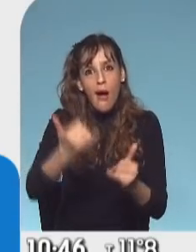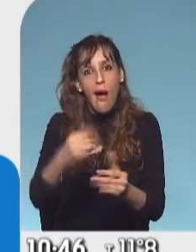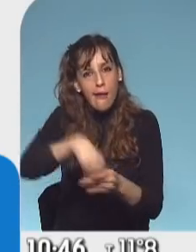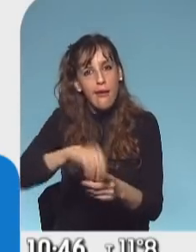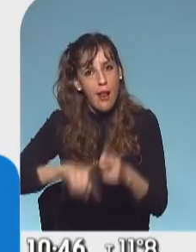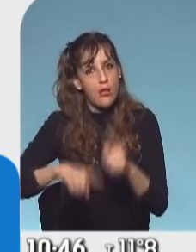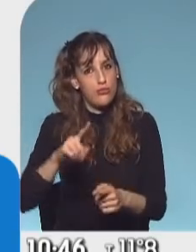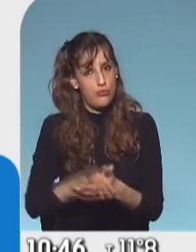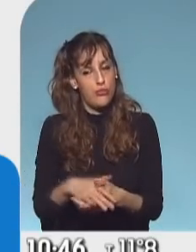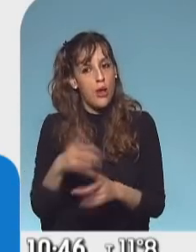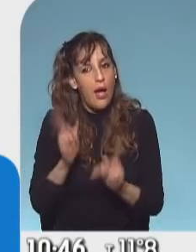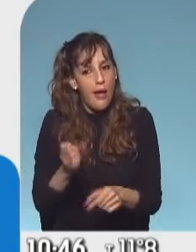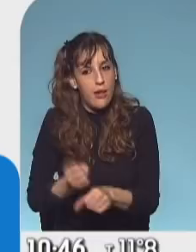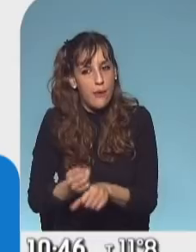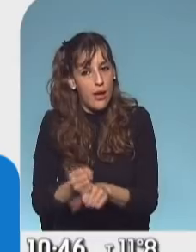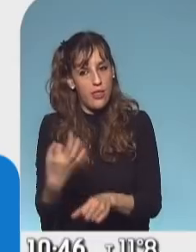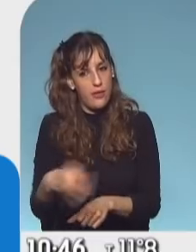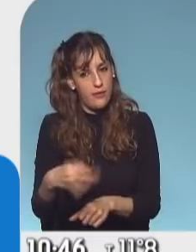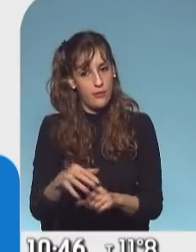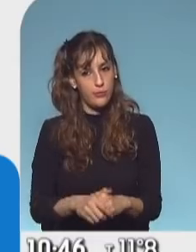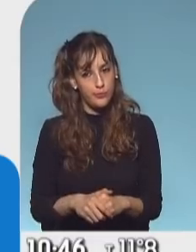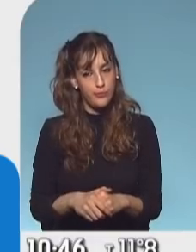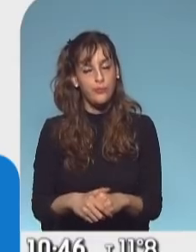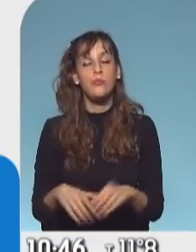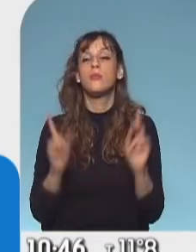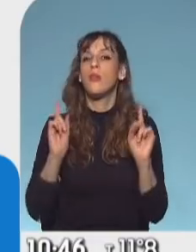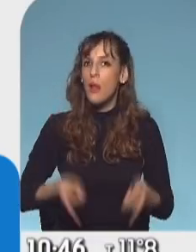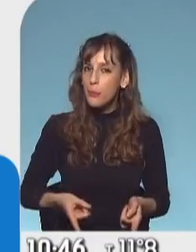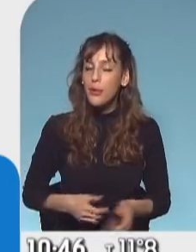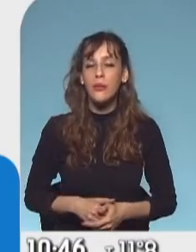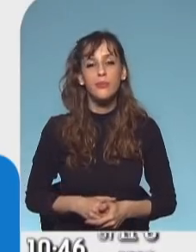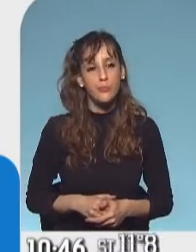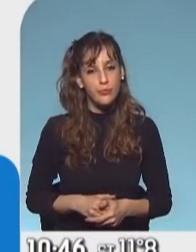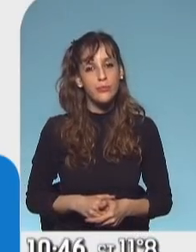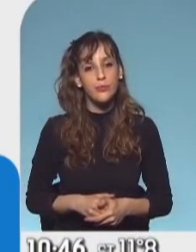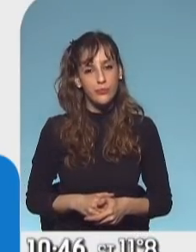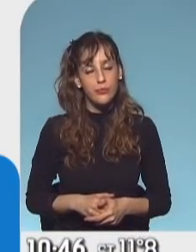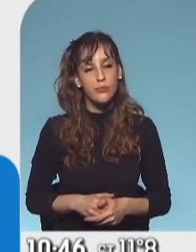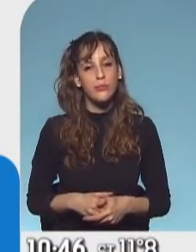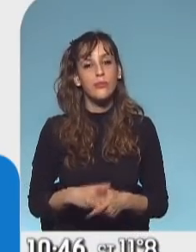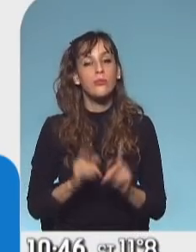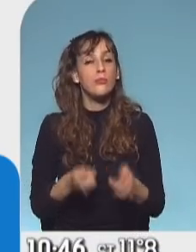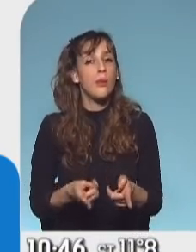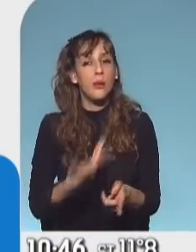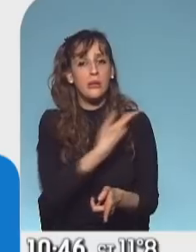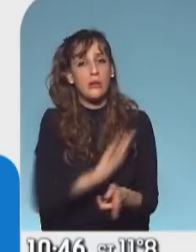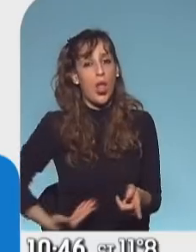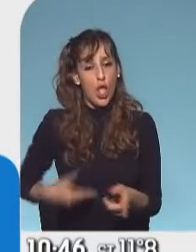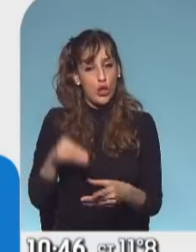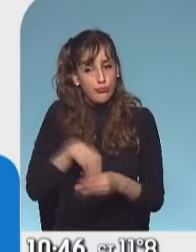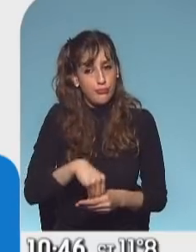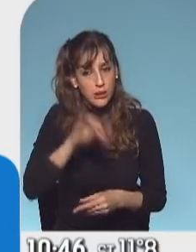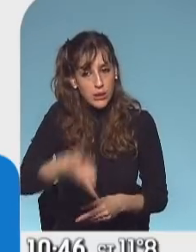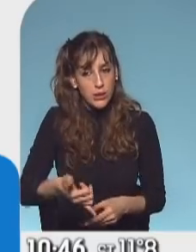tienen mucho que hacer. Y tienen también la presentación de los empleados del Estado, de